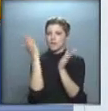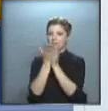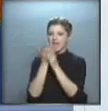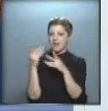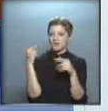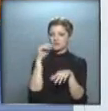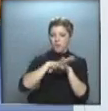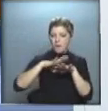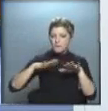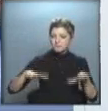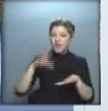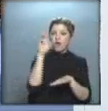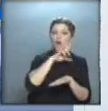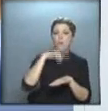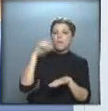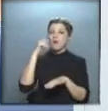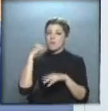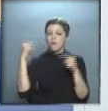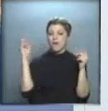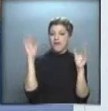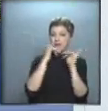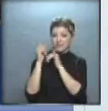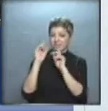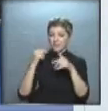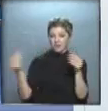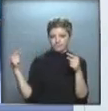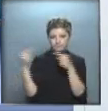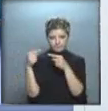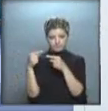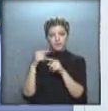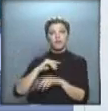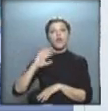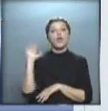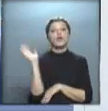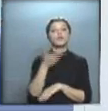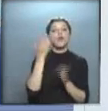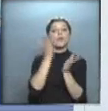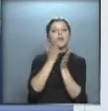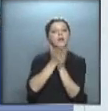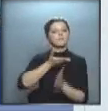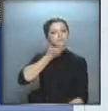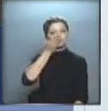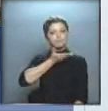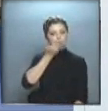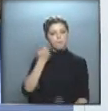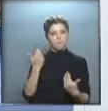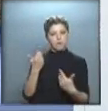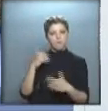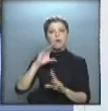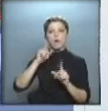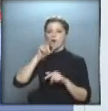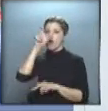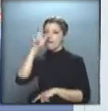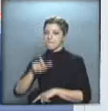de niños, niñas y adolescentes. Todos tenemos derecho de expresar nuestra opinión libremente y ser escuchados,